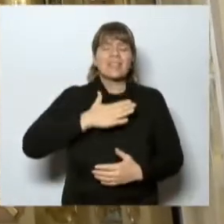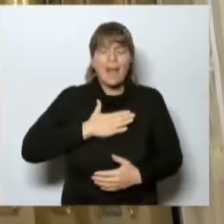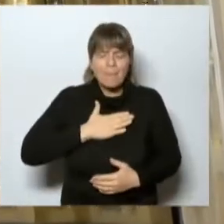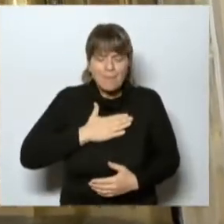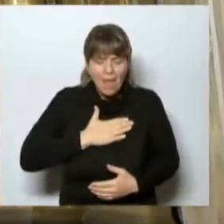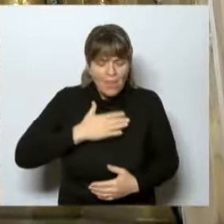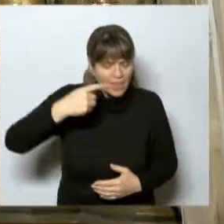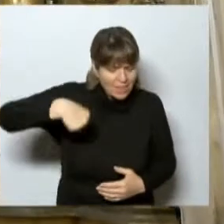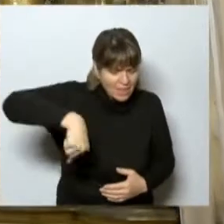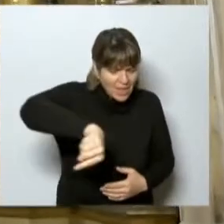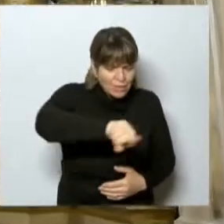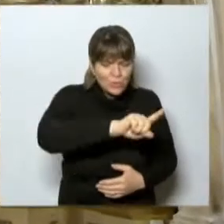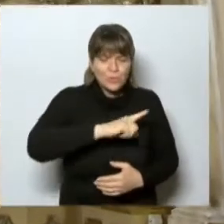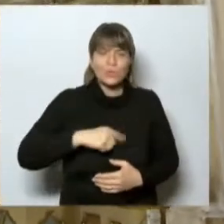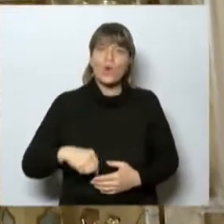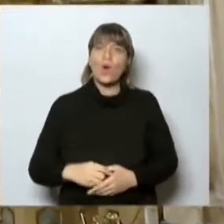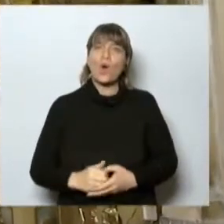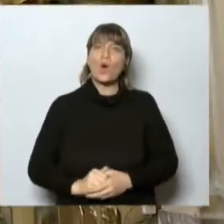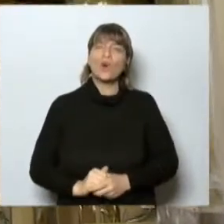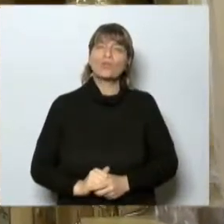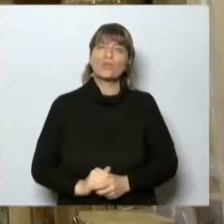se apiade de